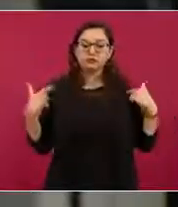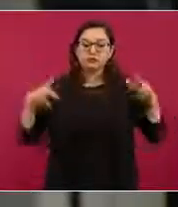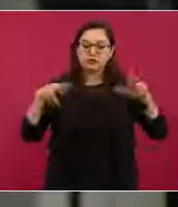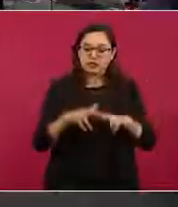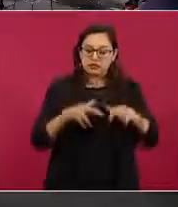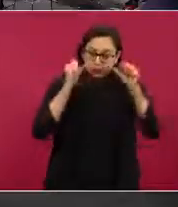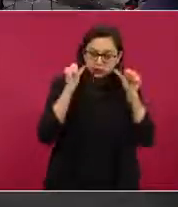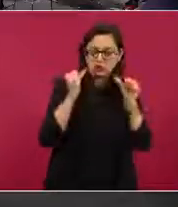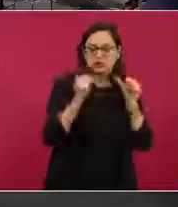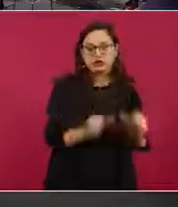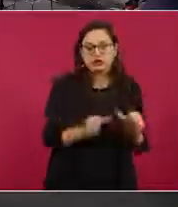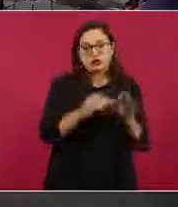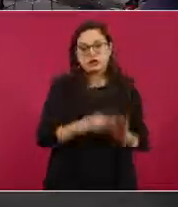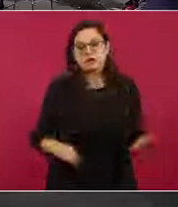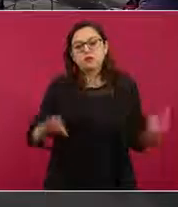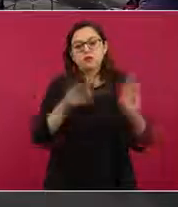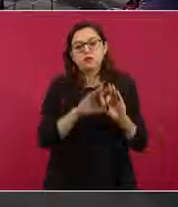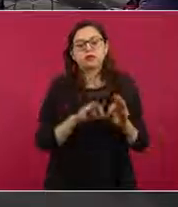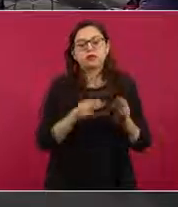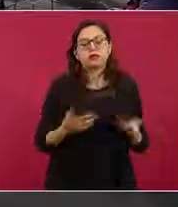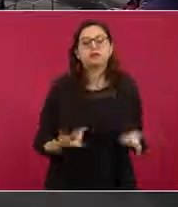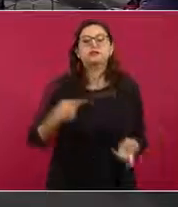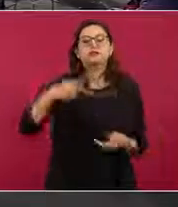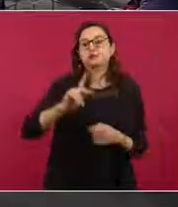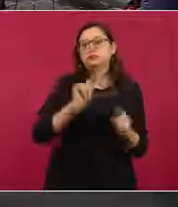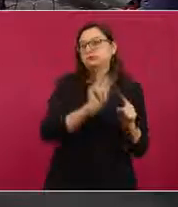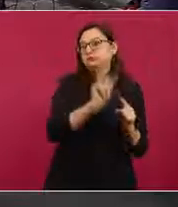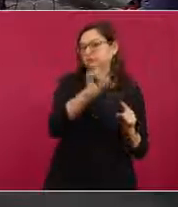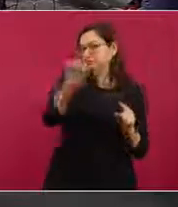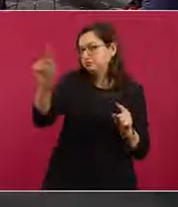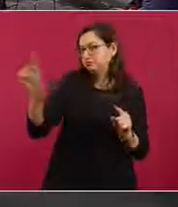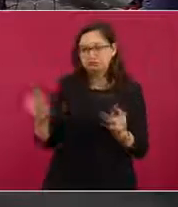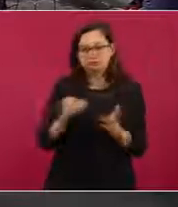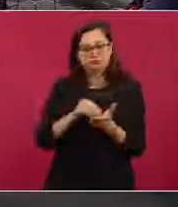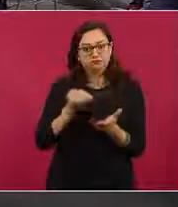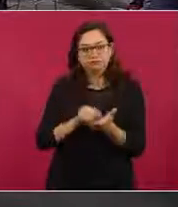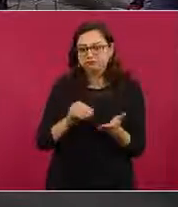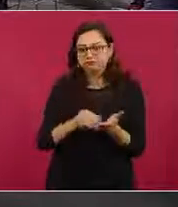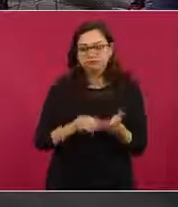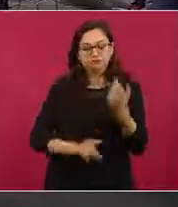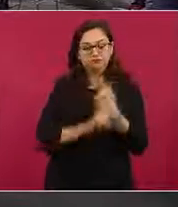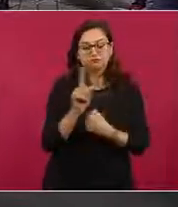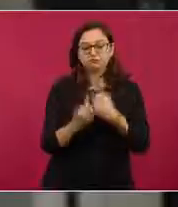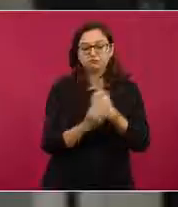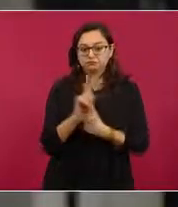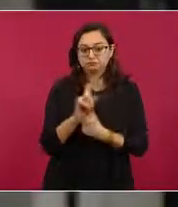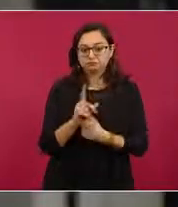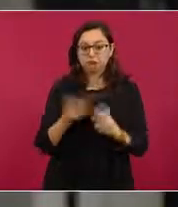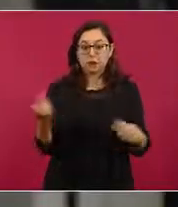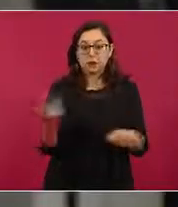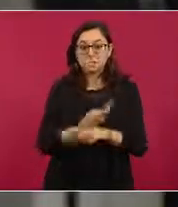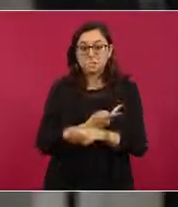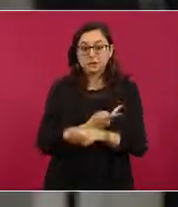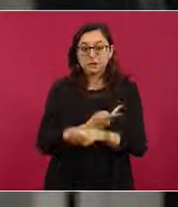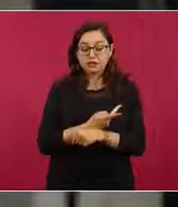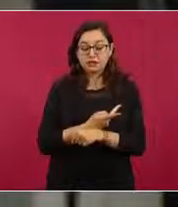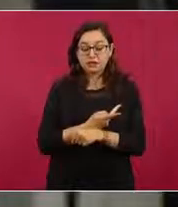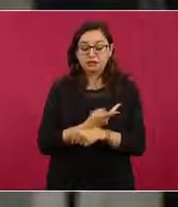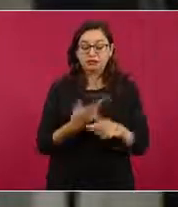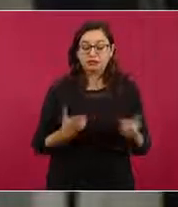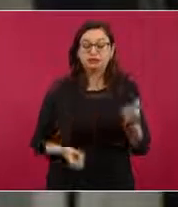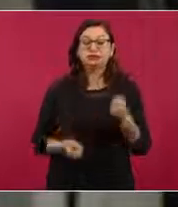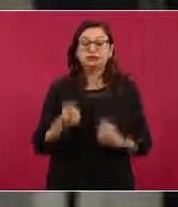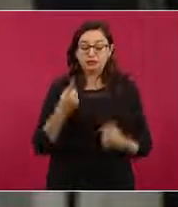que cualquier otro. Pero siguen pendientes los casos, presidente. Hay trabajadores de la educación que, cumpliendo